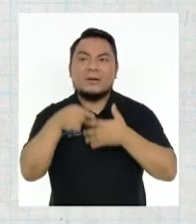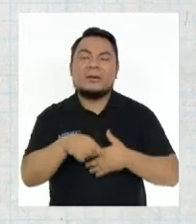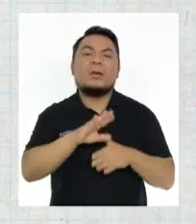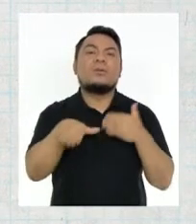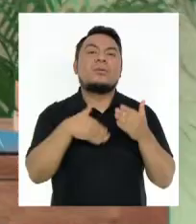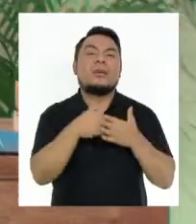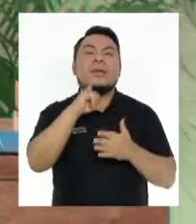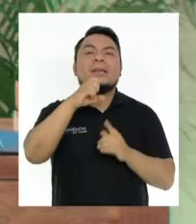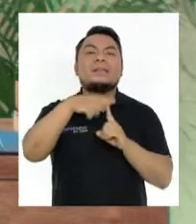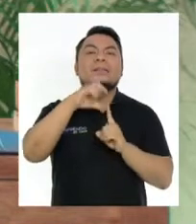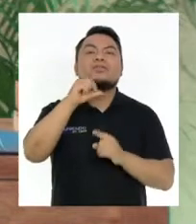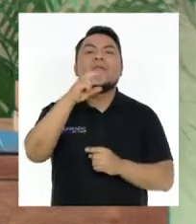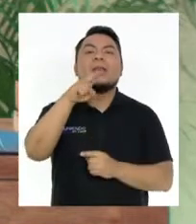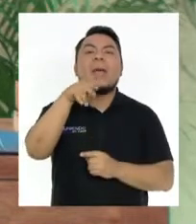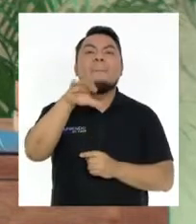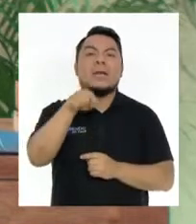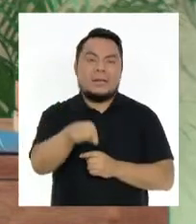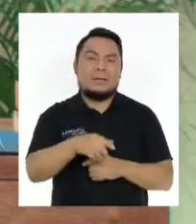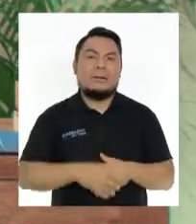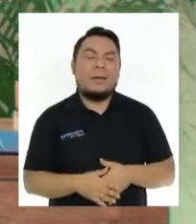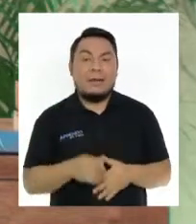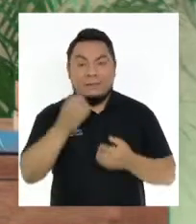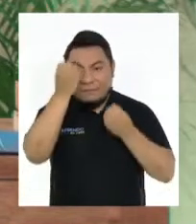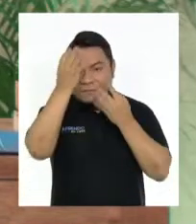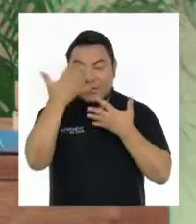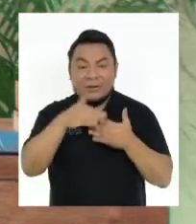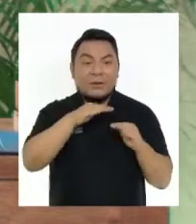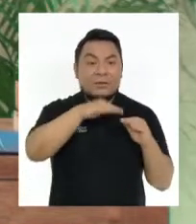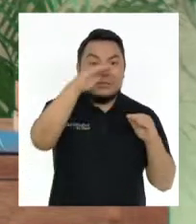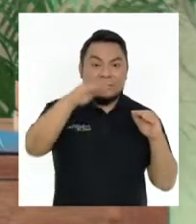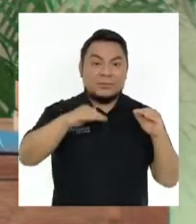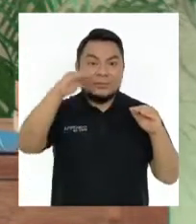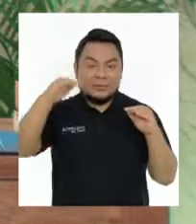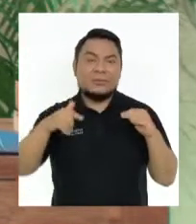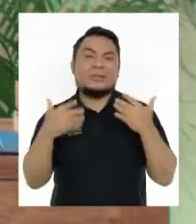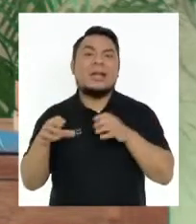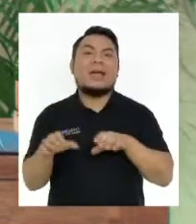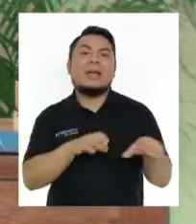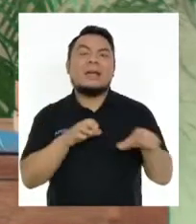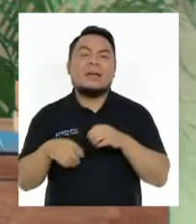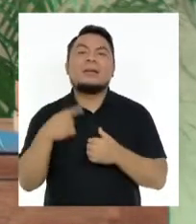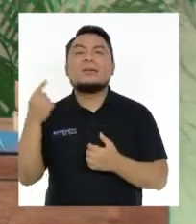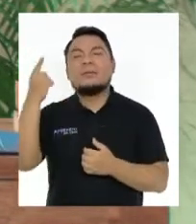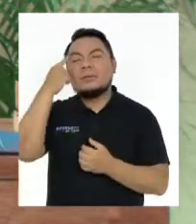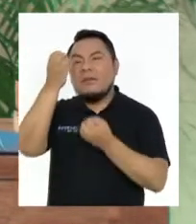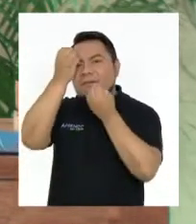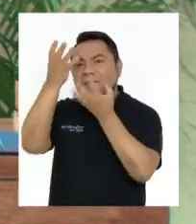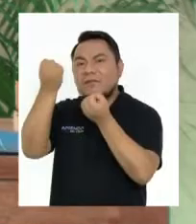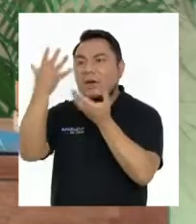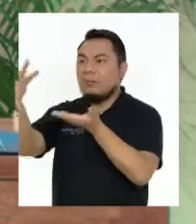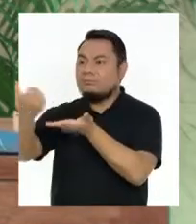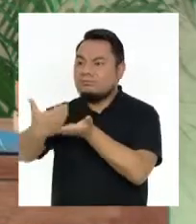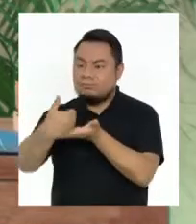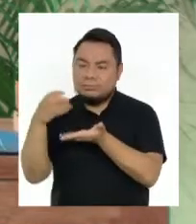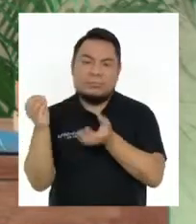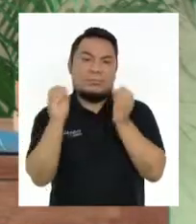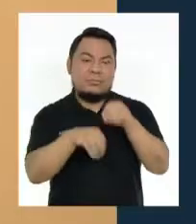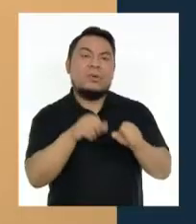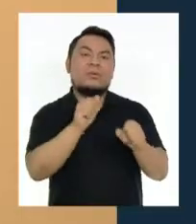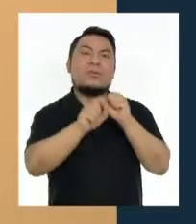histograma. Así, con la información de la tabla y el gráfico, se realiza la interpretación de los resultados de la pregunta